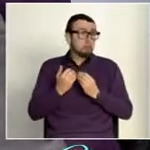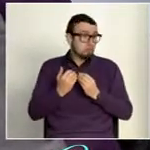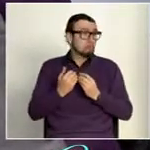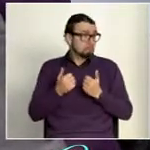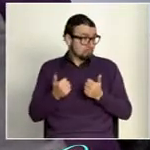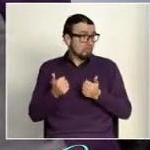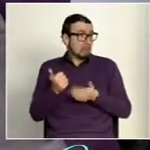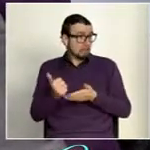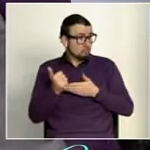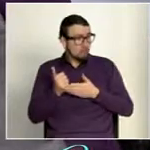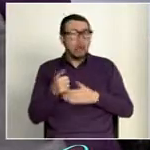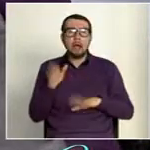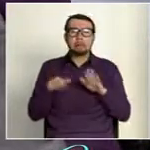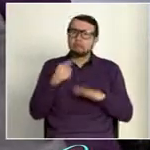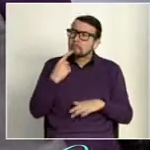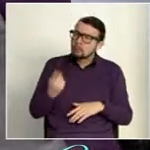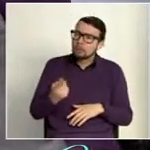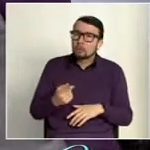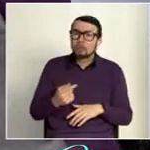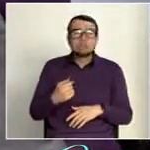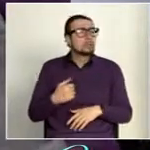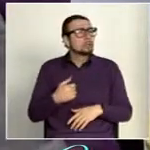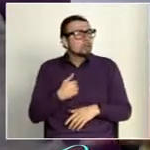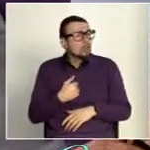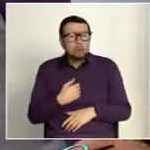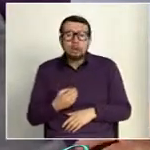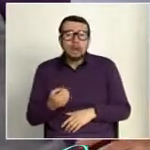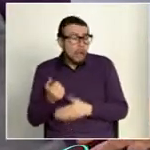gente le pregunta a uno, venga, dígame qué cosas me